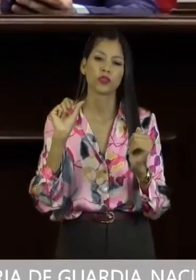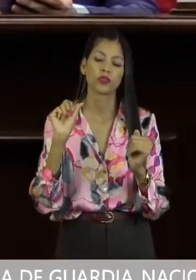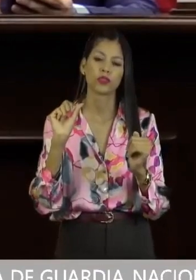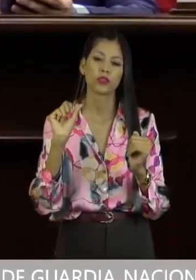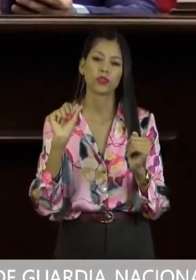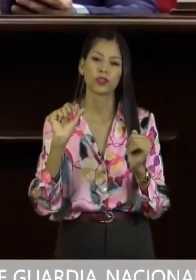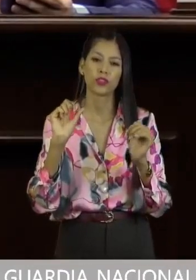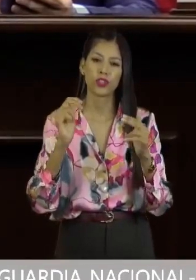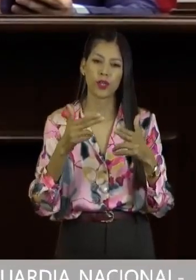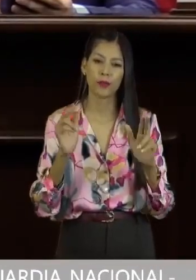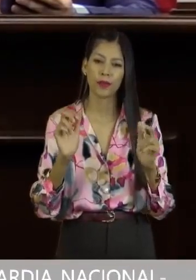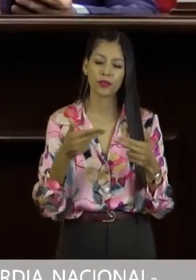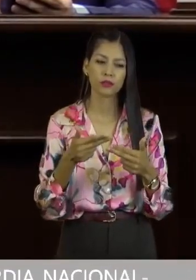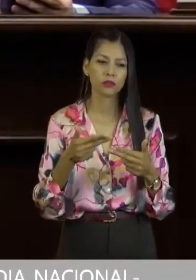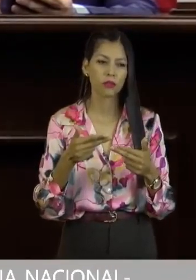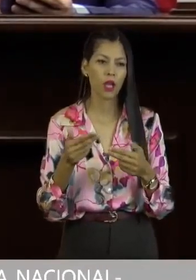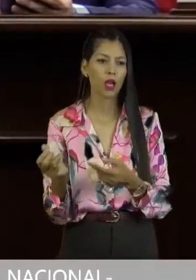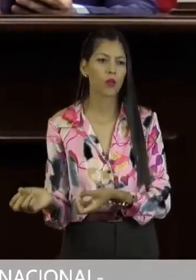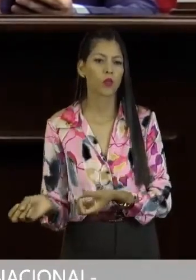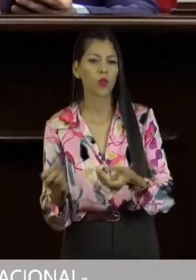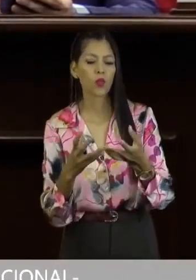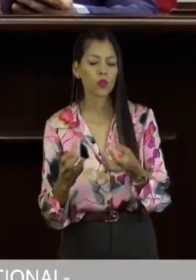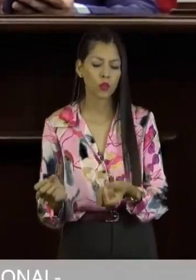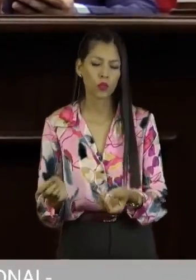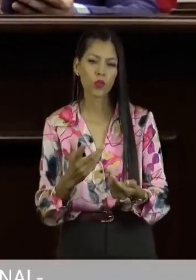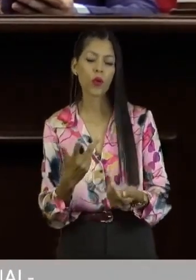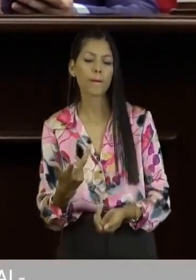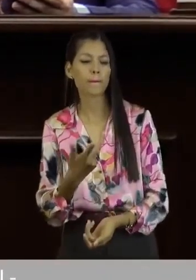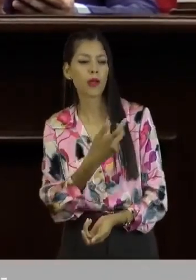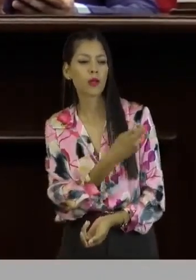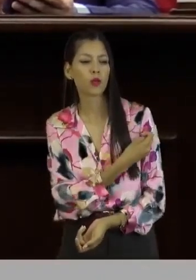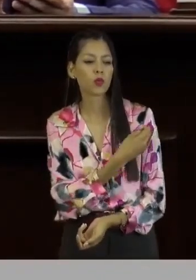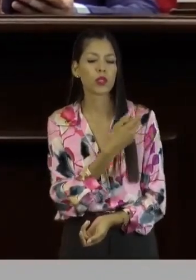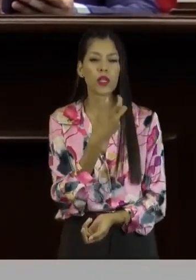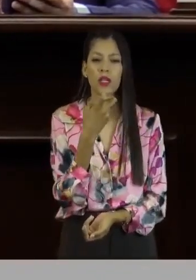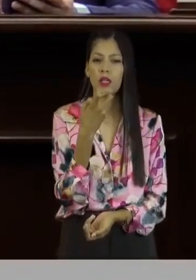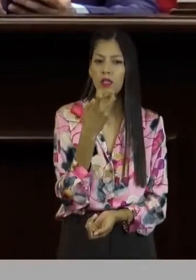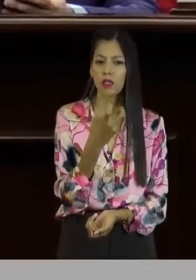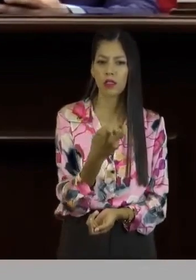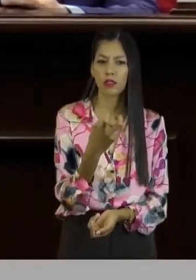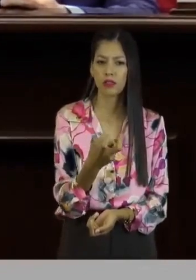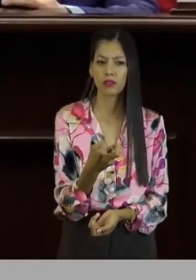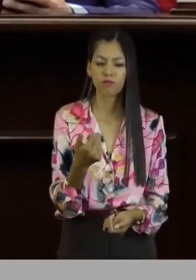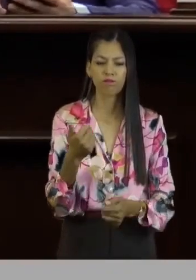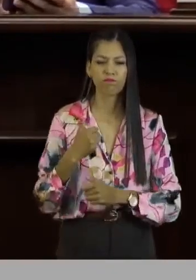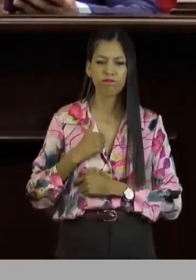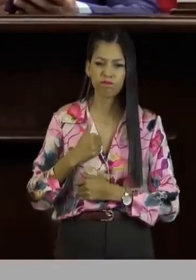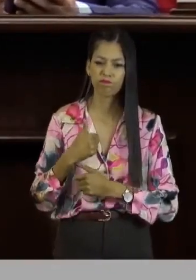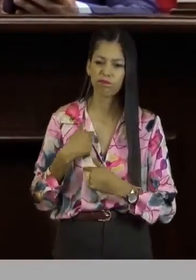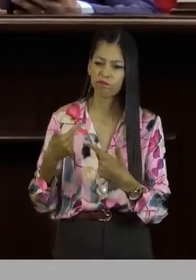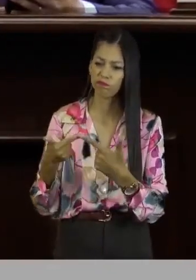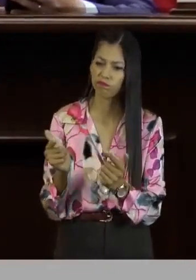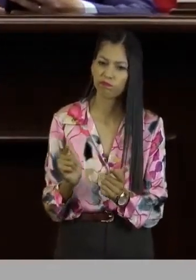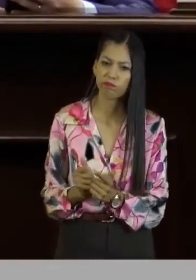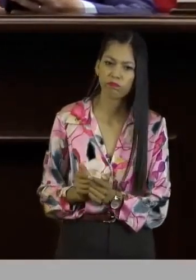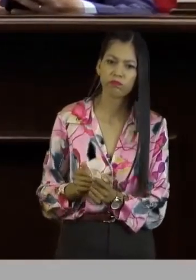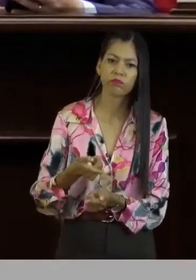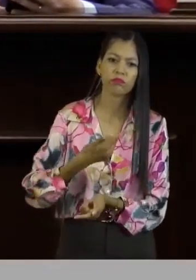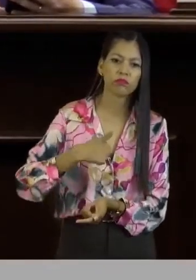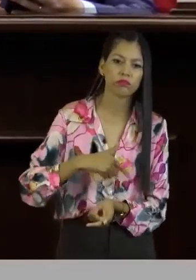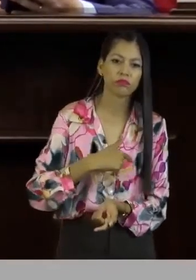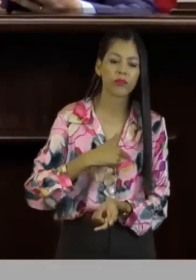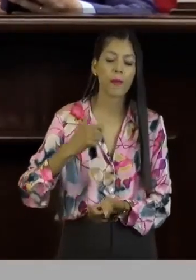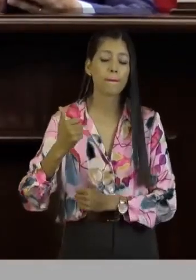llevando las vacunas. El nuestro, pues, es un ejército, nuestras Fuerzas